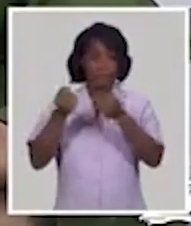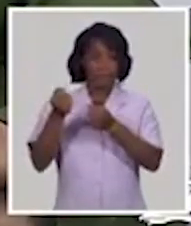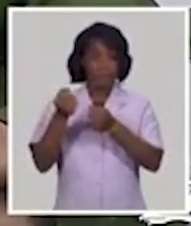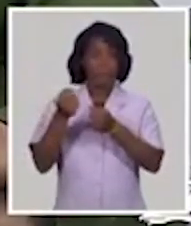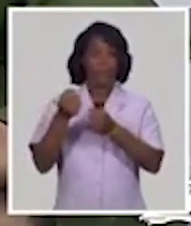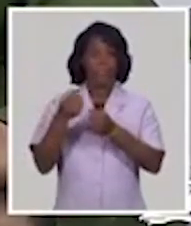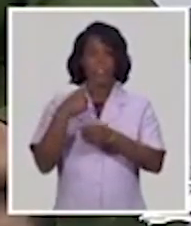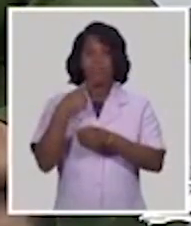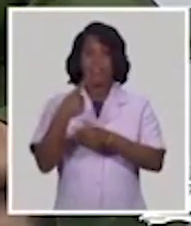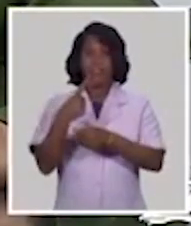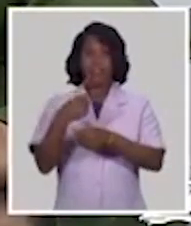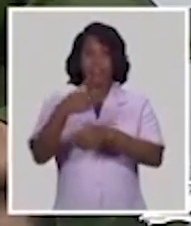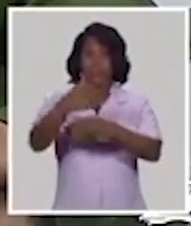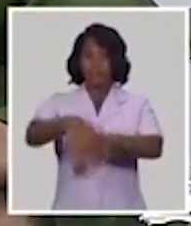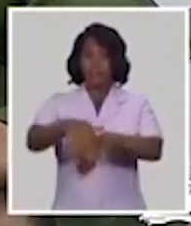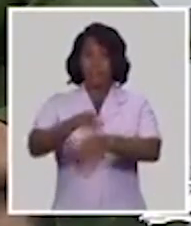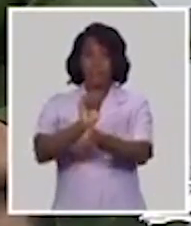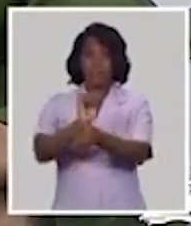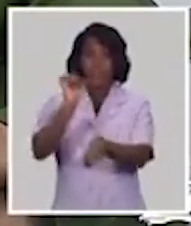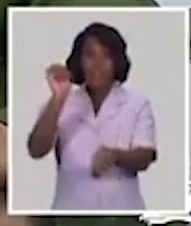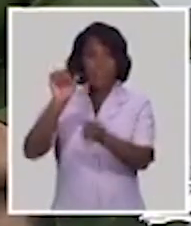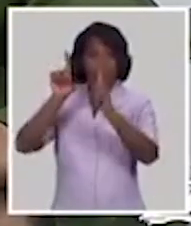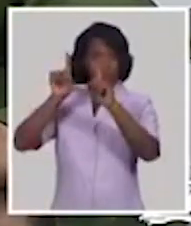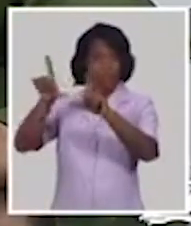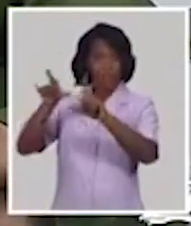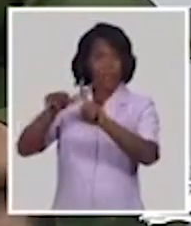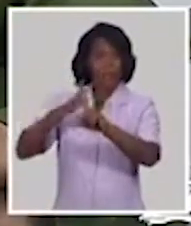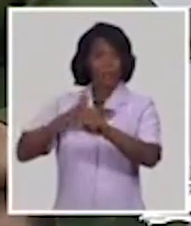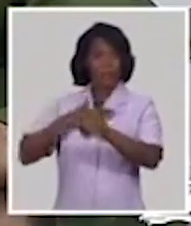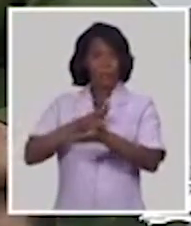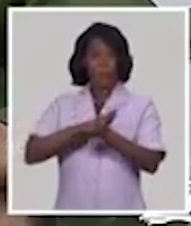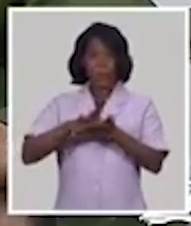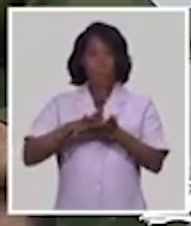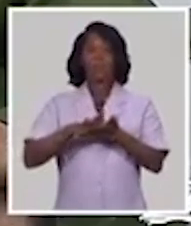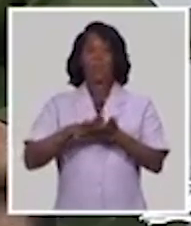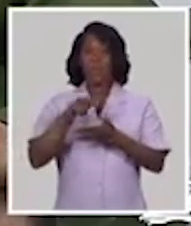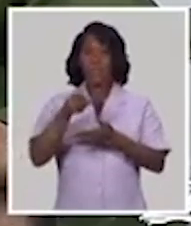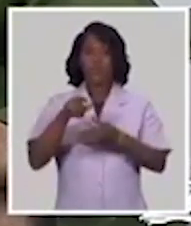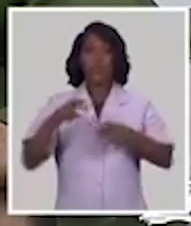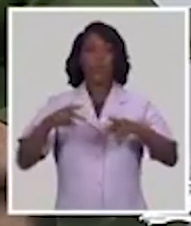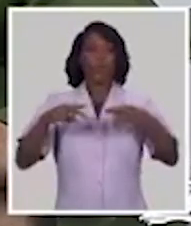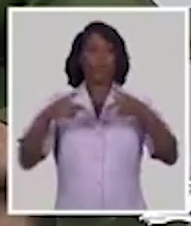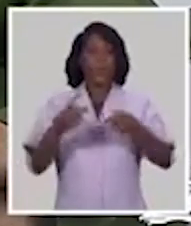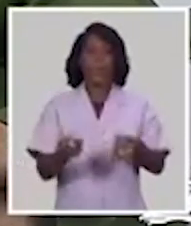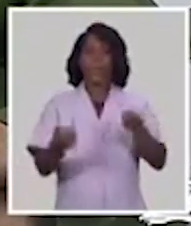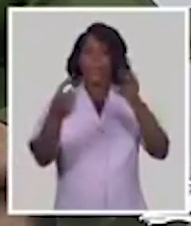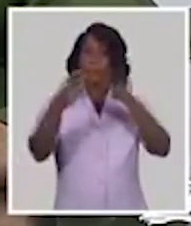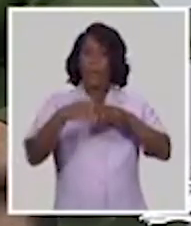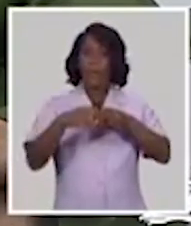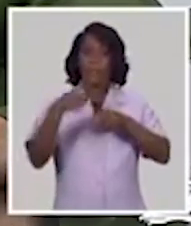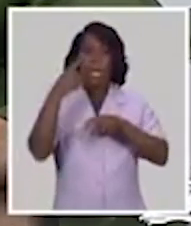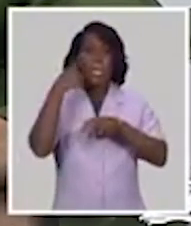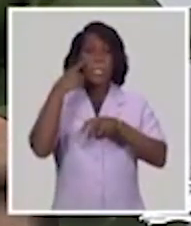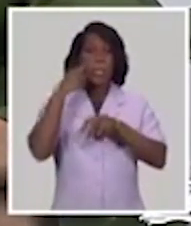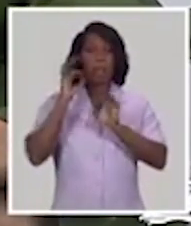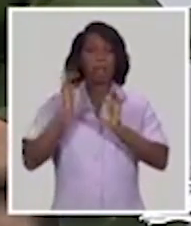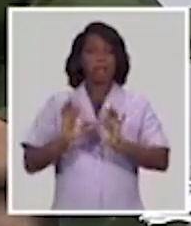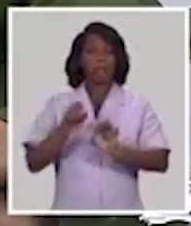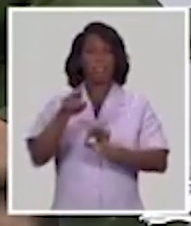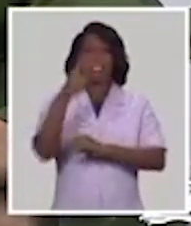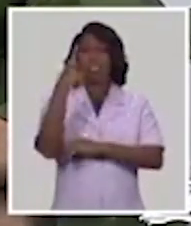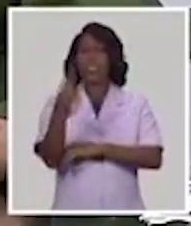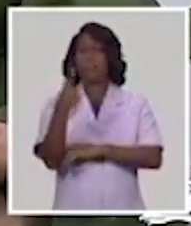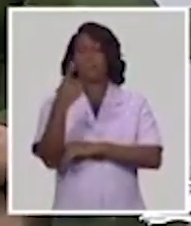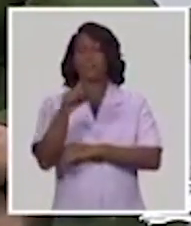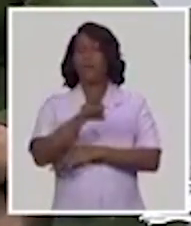vía libre. Se realizarán los despachos, ya lo hacía referencia, con todos los organismos de la subordinación nacional y